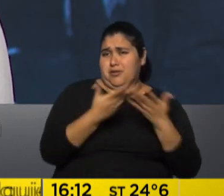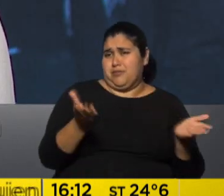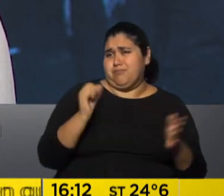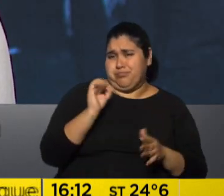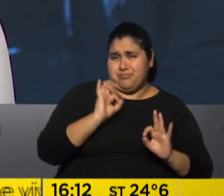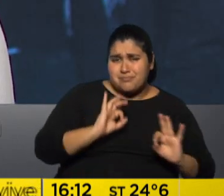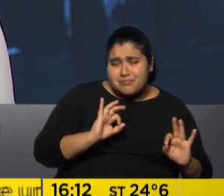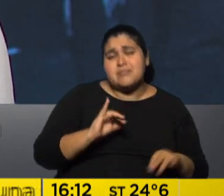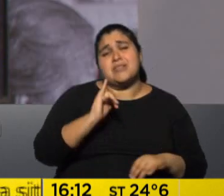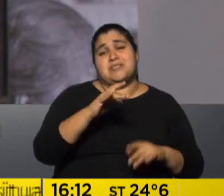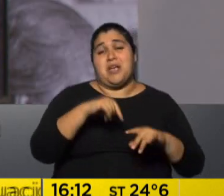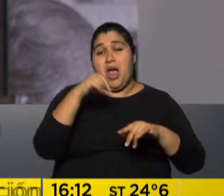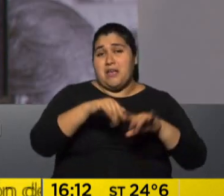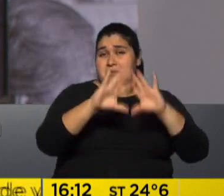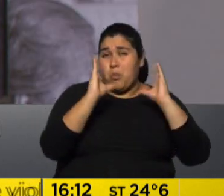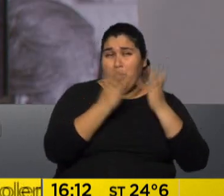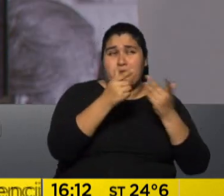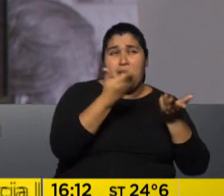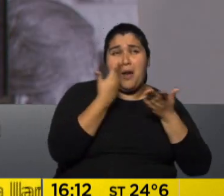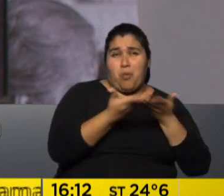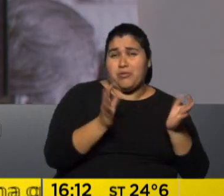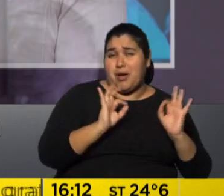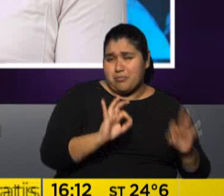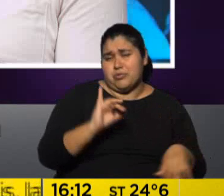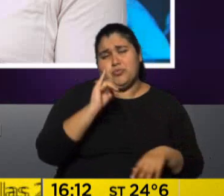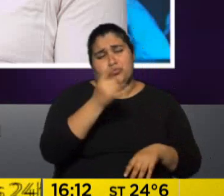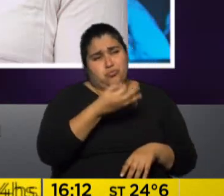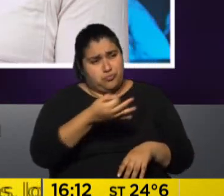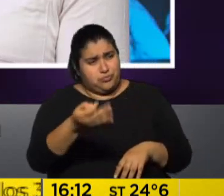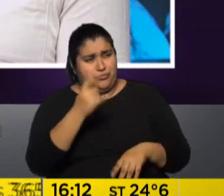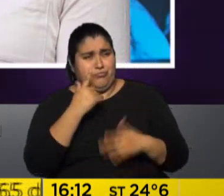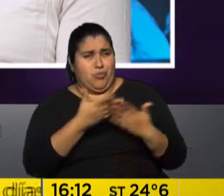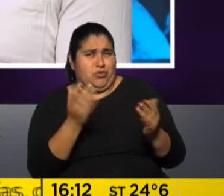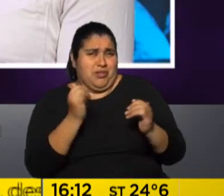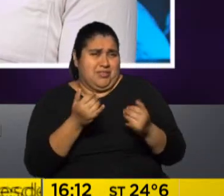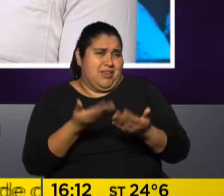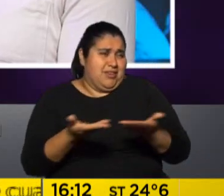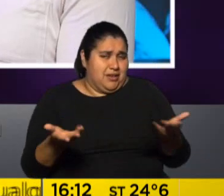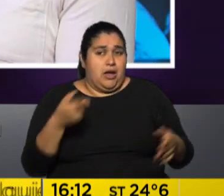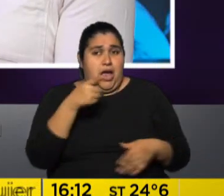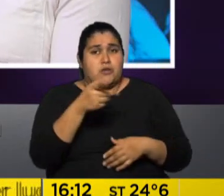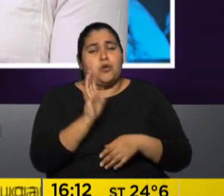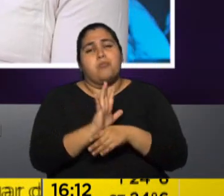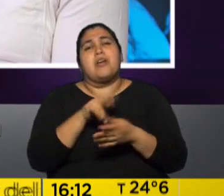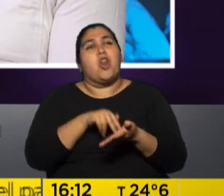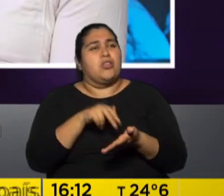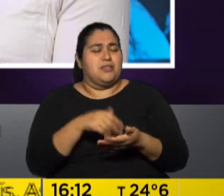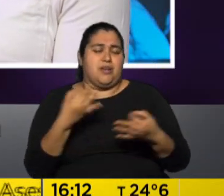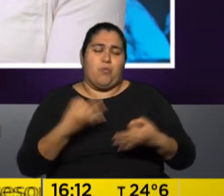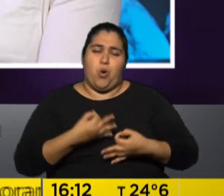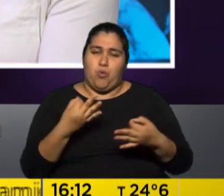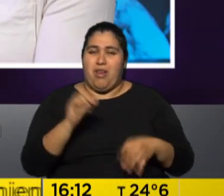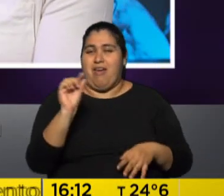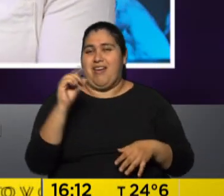Muy bien, después del Mundial de este año incluso. Exacto, sin ninguna duda. Entonces, fue una buena noticia. Yo llegué